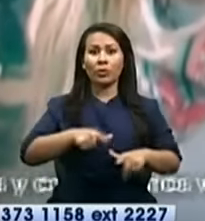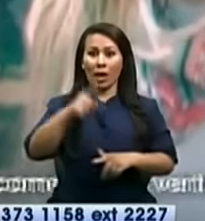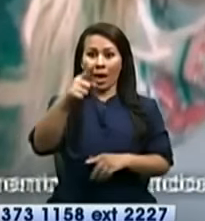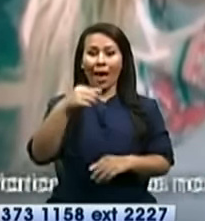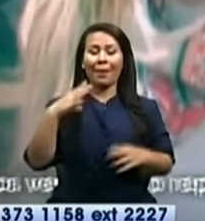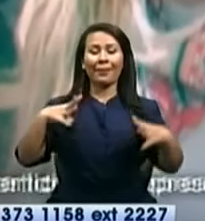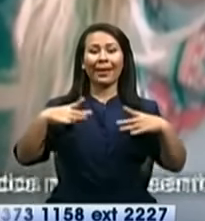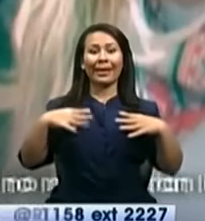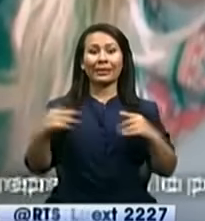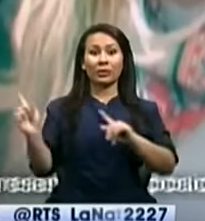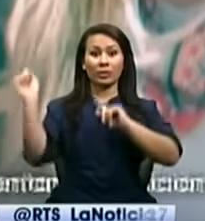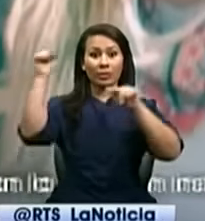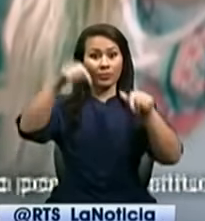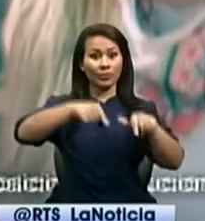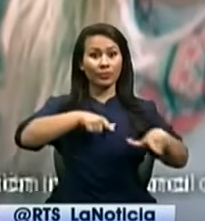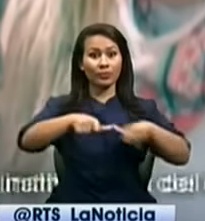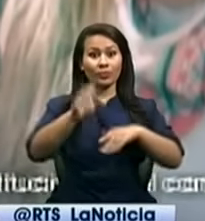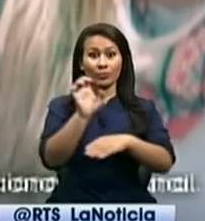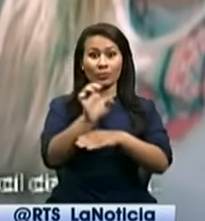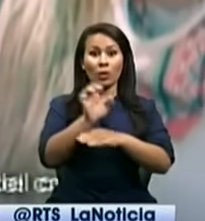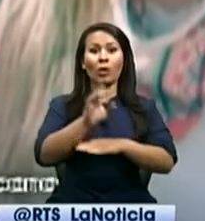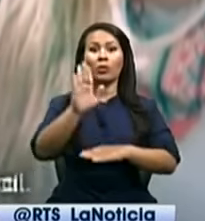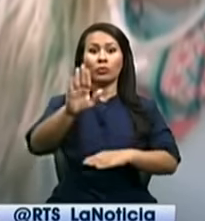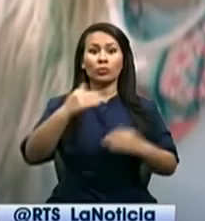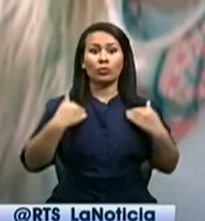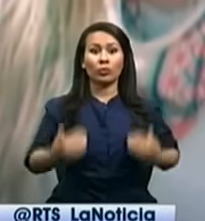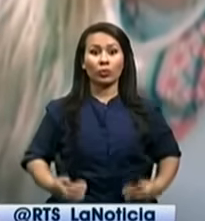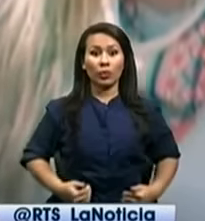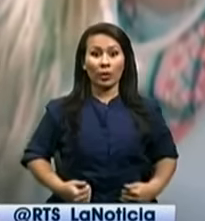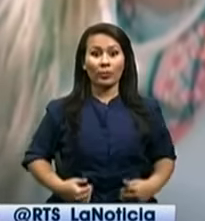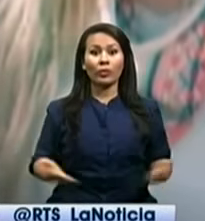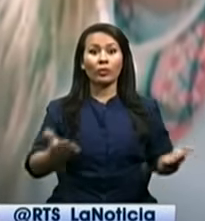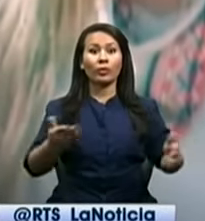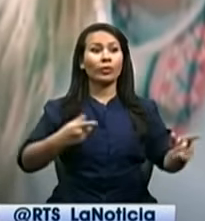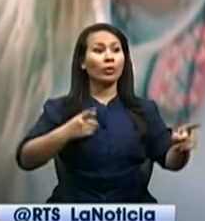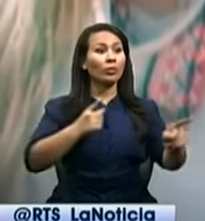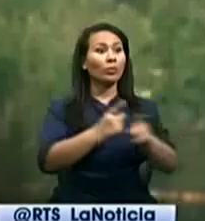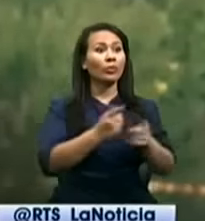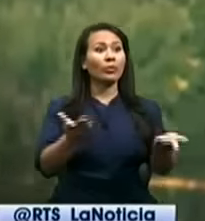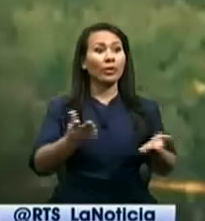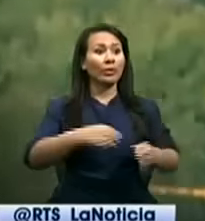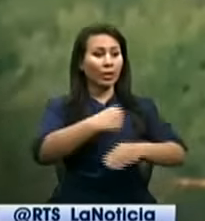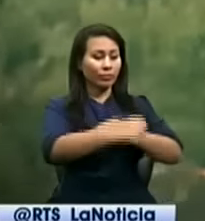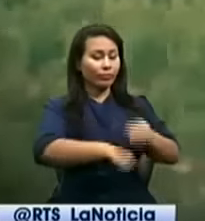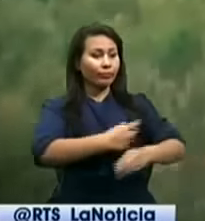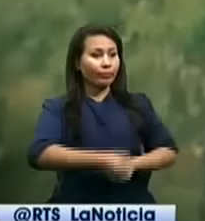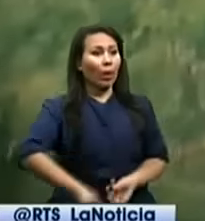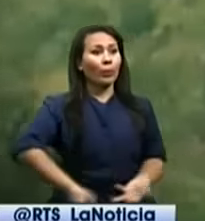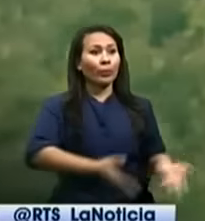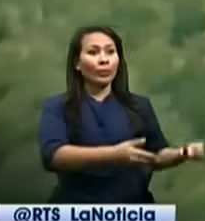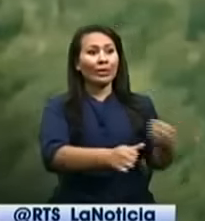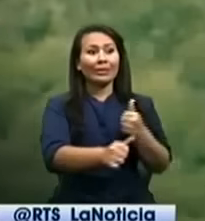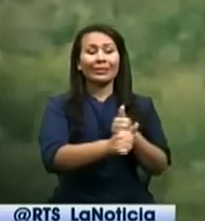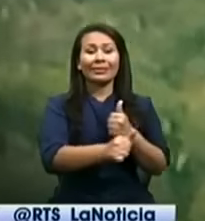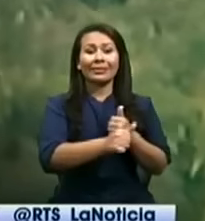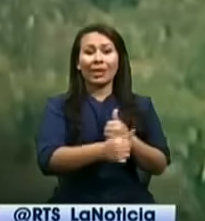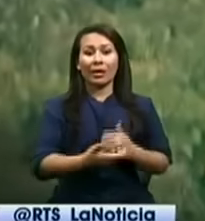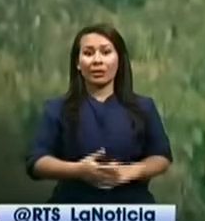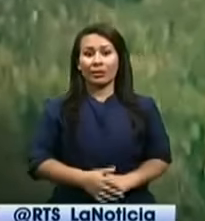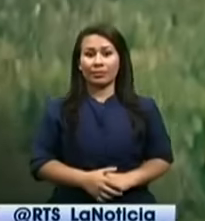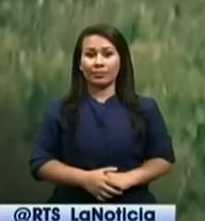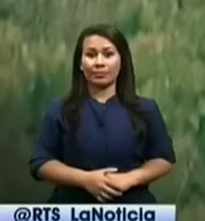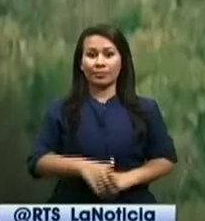estaban vacacionando en Montañita y cuyos cuerpos aparecieron embalados y ensacados cerca a la población de Manglar